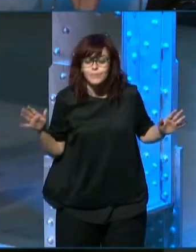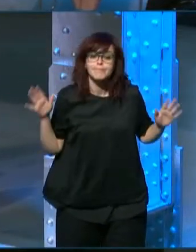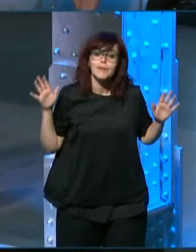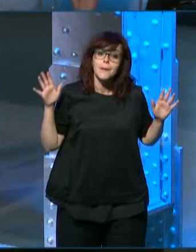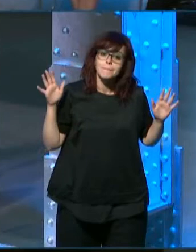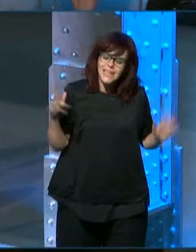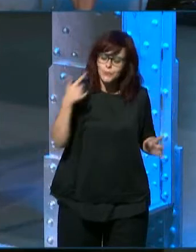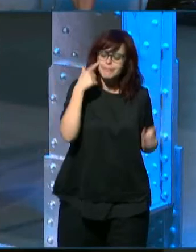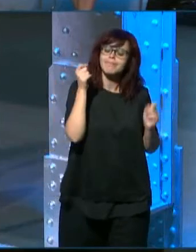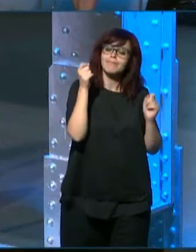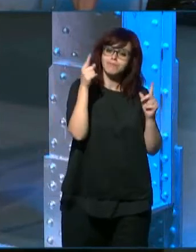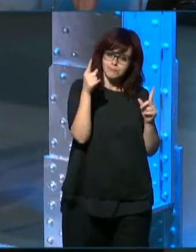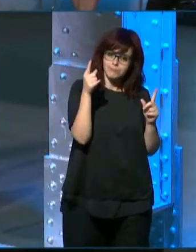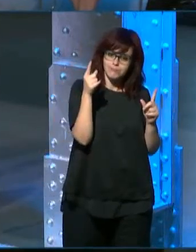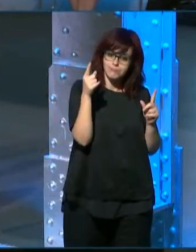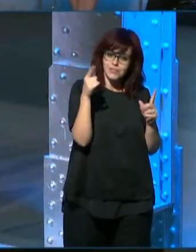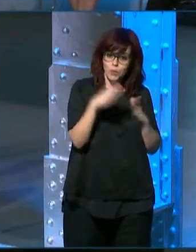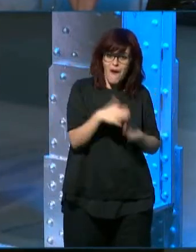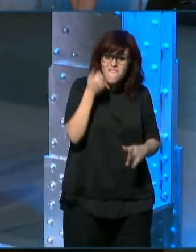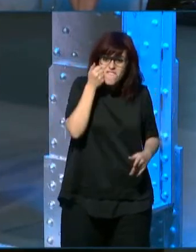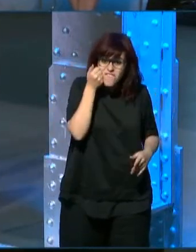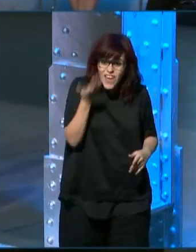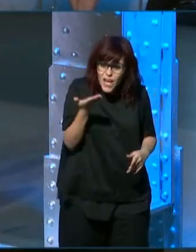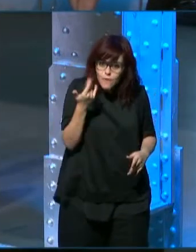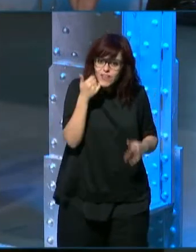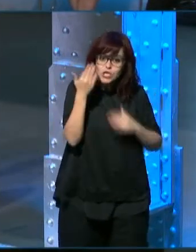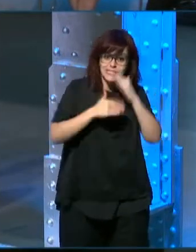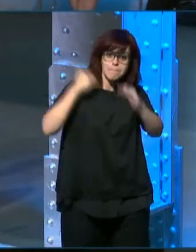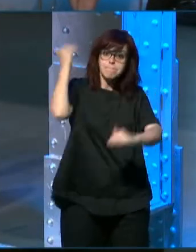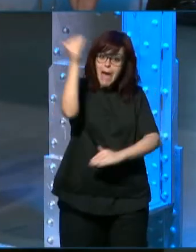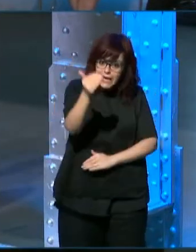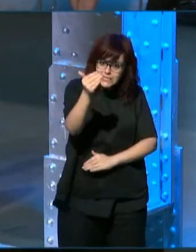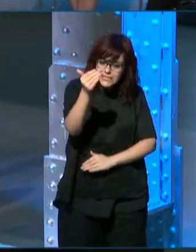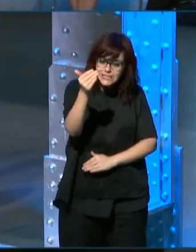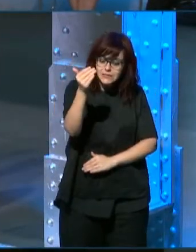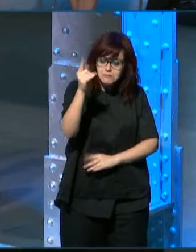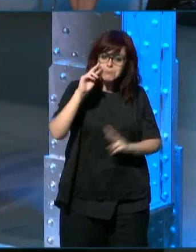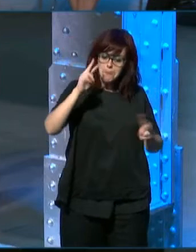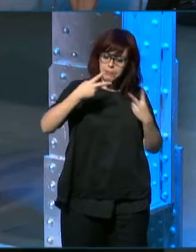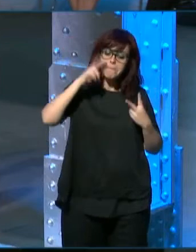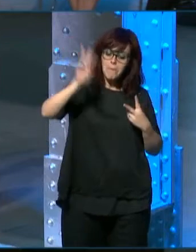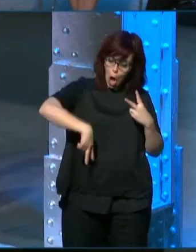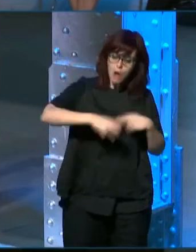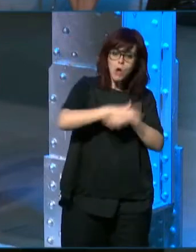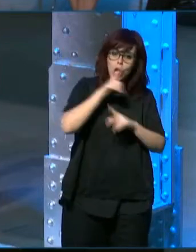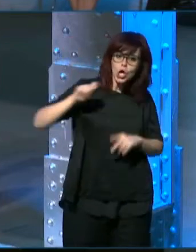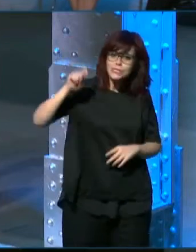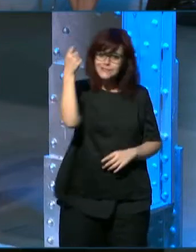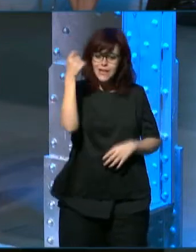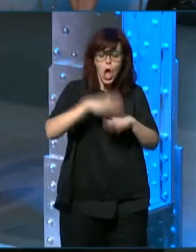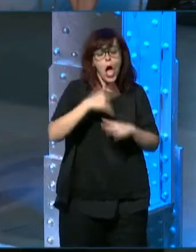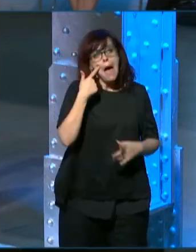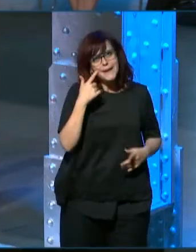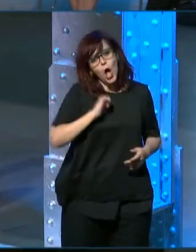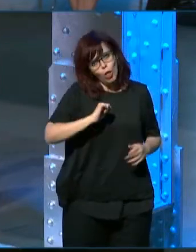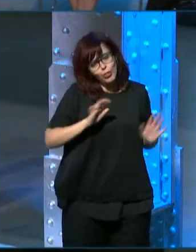me di cuenta que la fealdad, si la superas, también llegas. O sea, lo jodido es